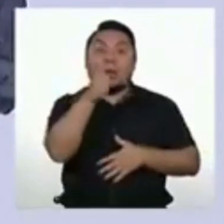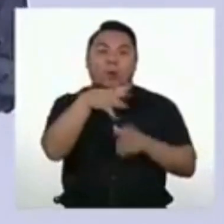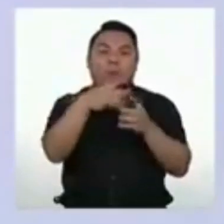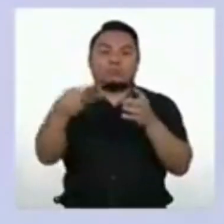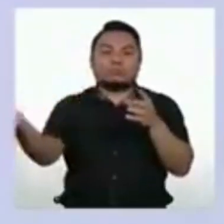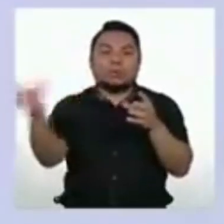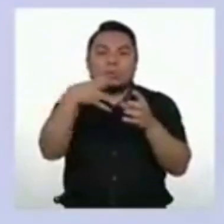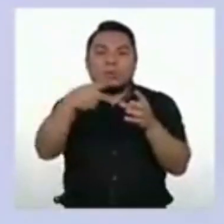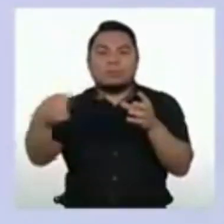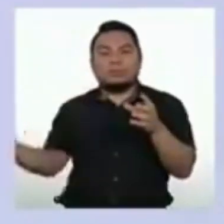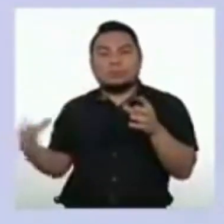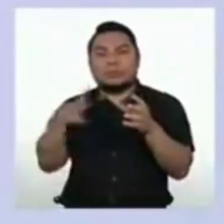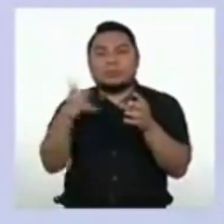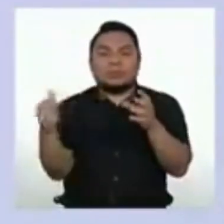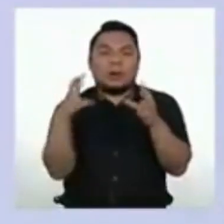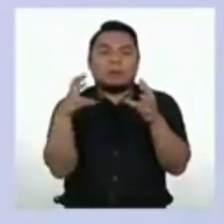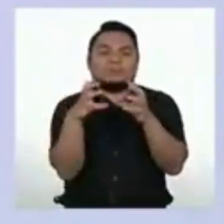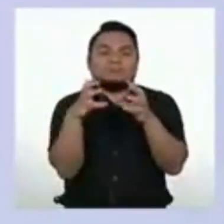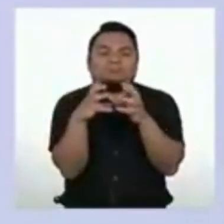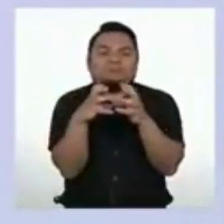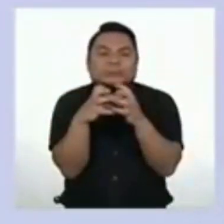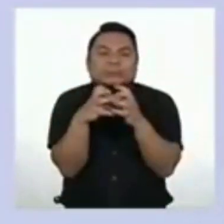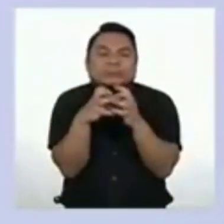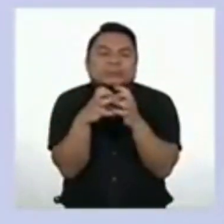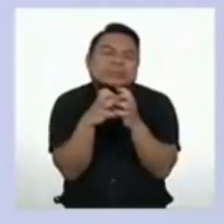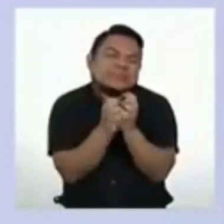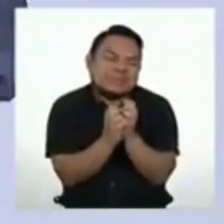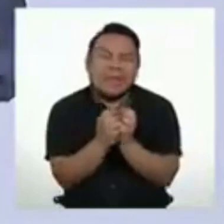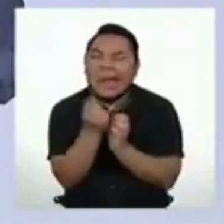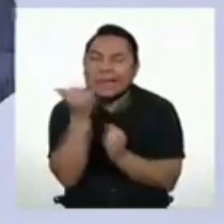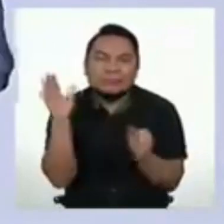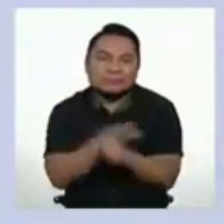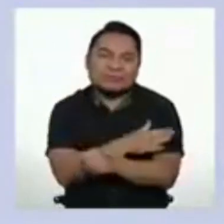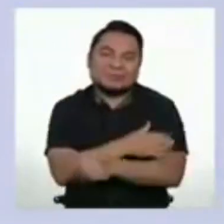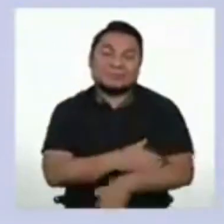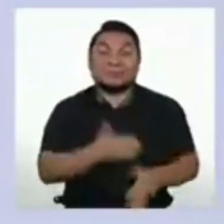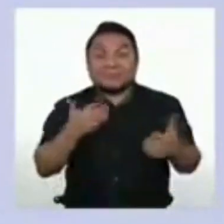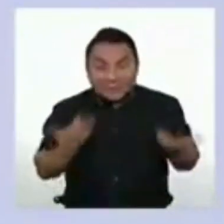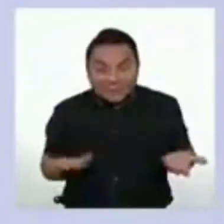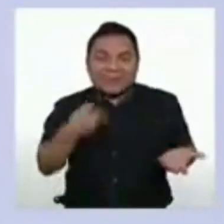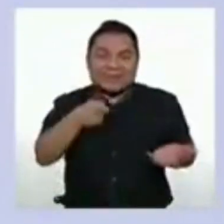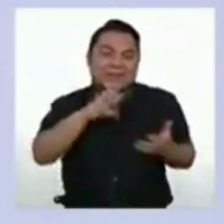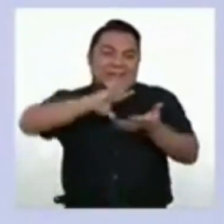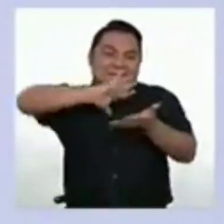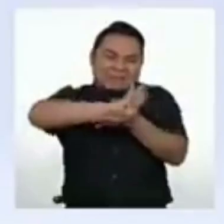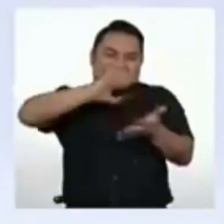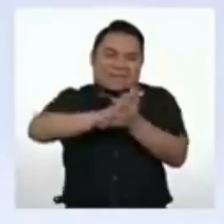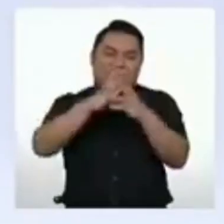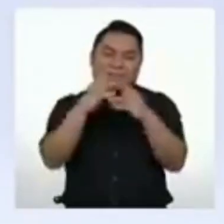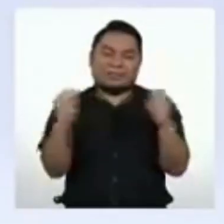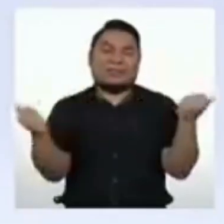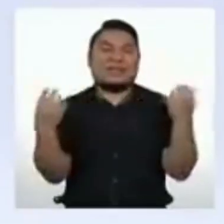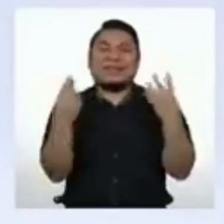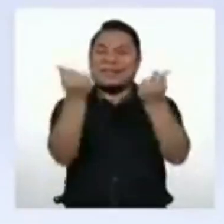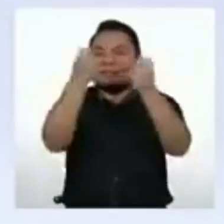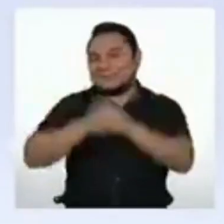tiene dentro. Entonces, termina por deshidratarse casi completamente, y así se obtiene el chuño. Ese